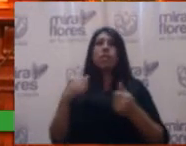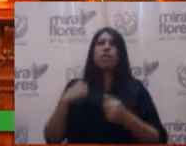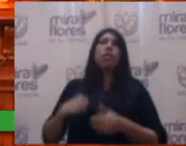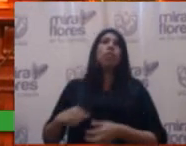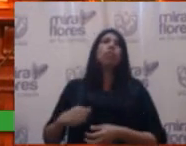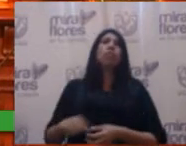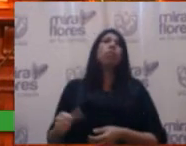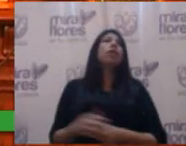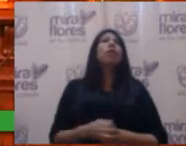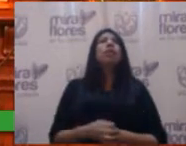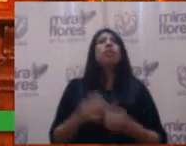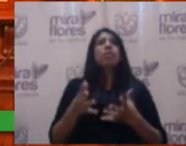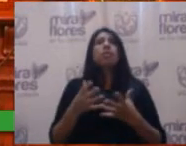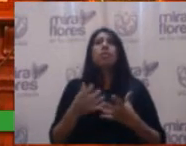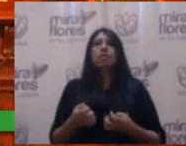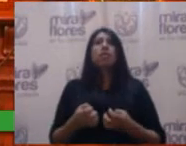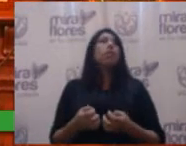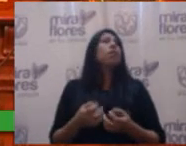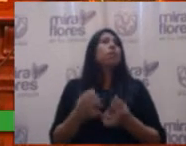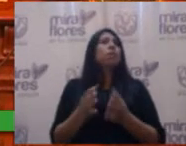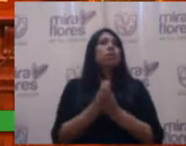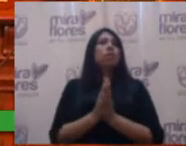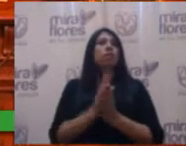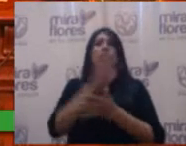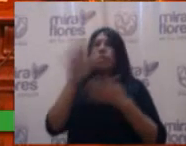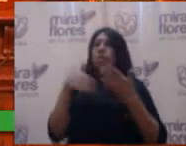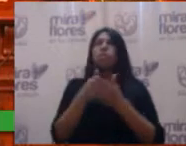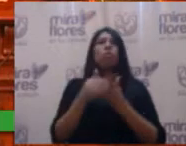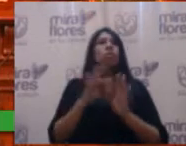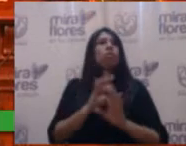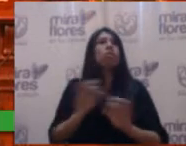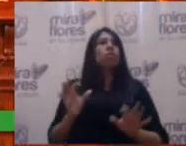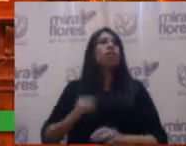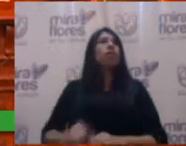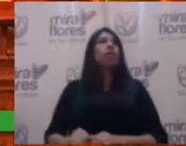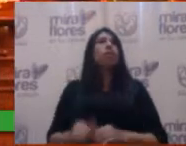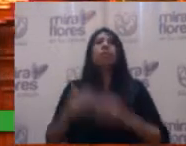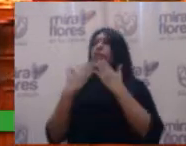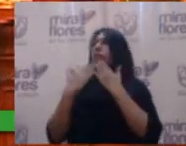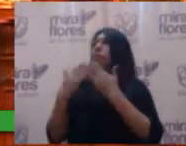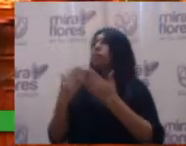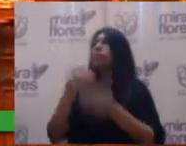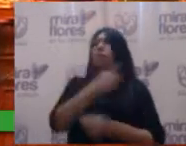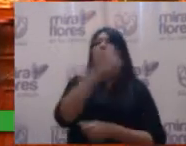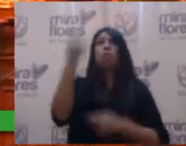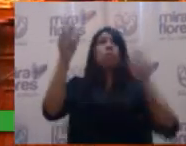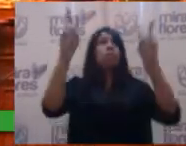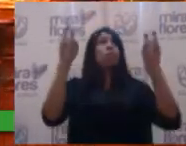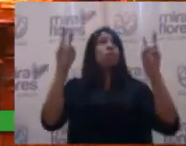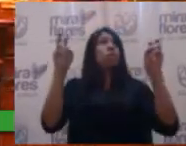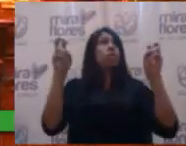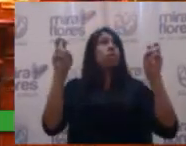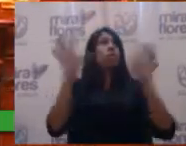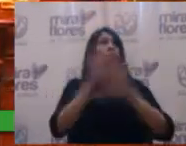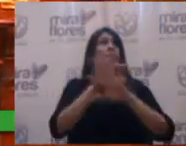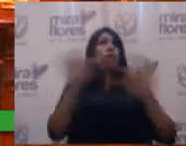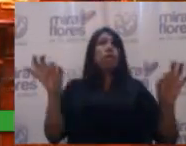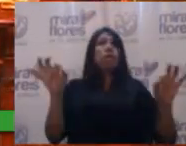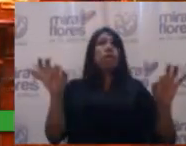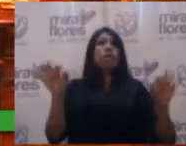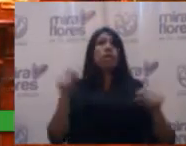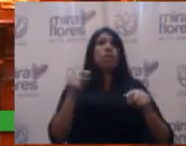Municipal quisiera requerirlos. Es todo, señor alcalde. Muy bien, muchas gracias. ¿Algún otro tema? No hay más temas en esta estación,